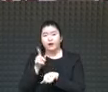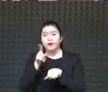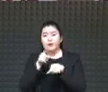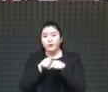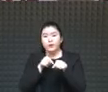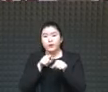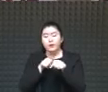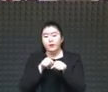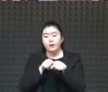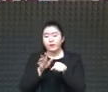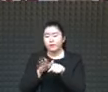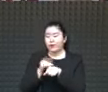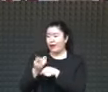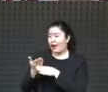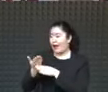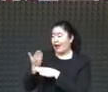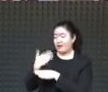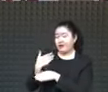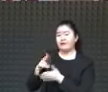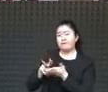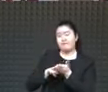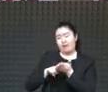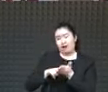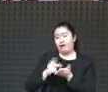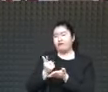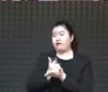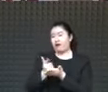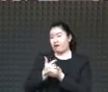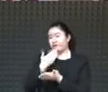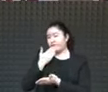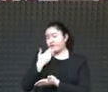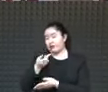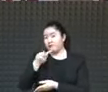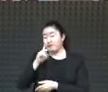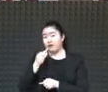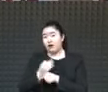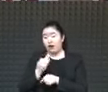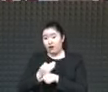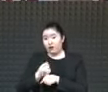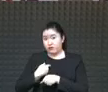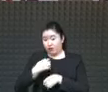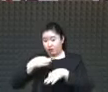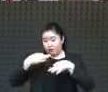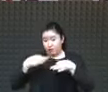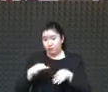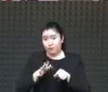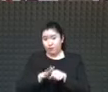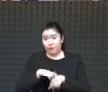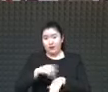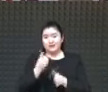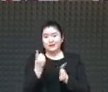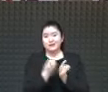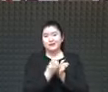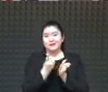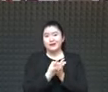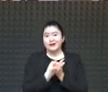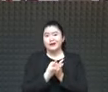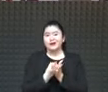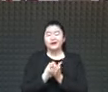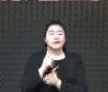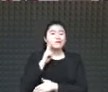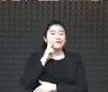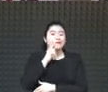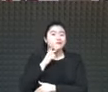Bueno, sabemos que el verde y el gris permanecen, pero los oficiales ahora serían dorado y guinda. ¿Qué les hizo cambiar esto?